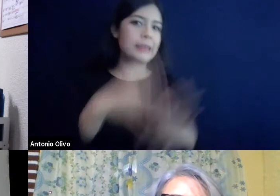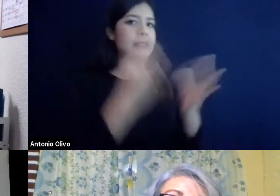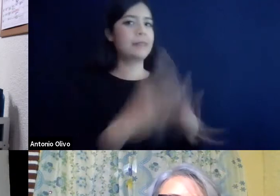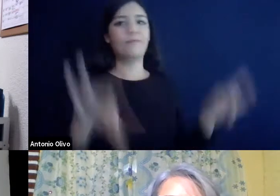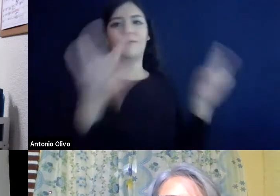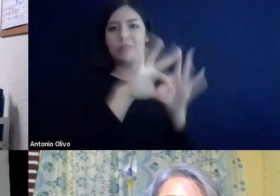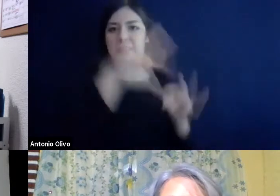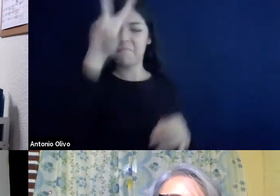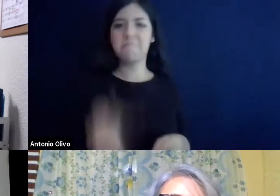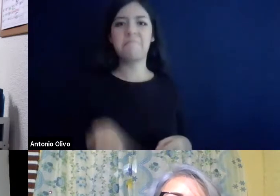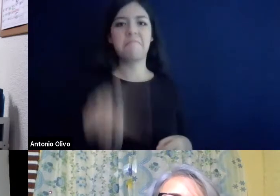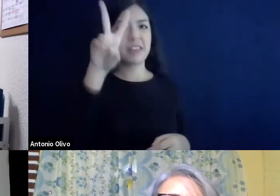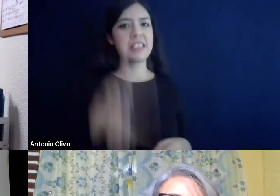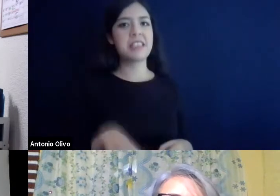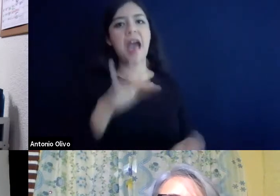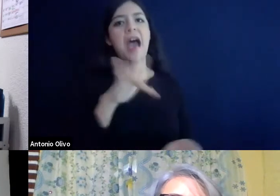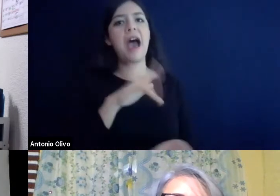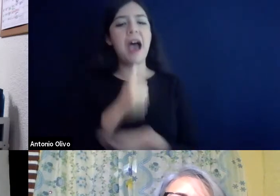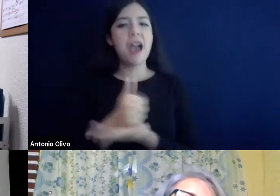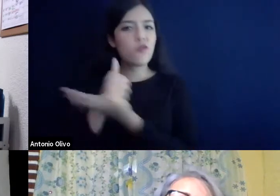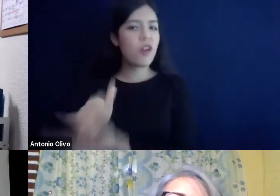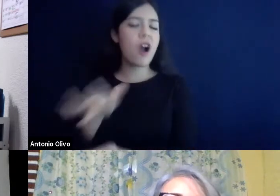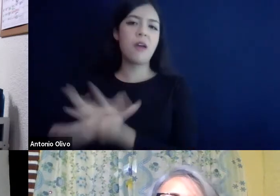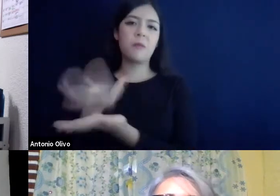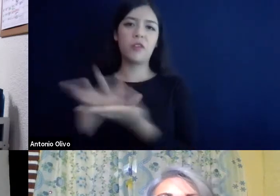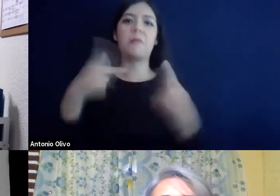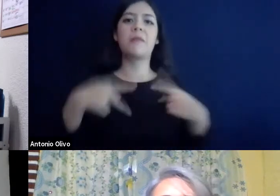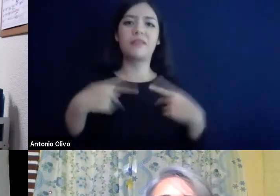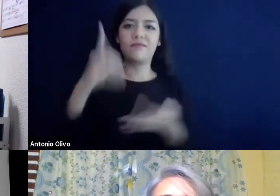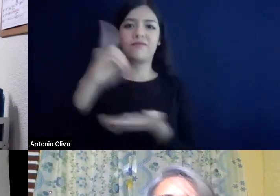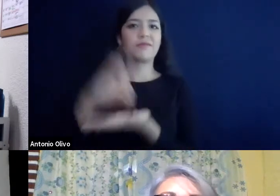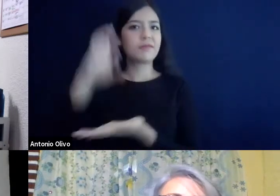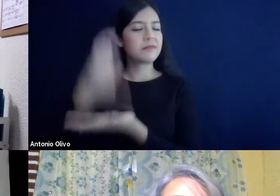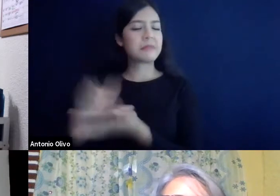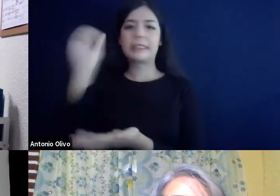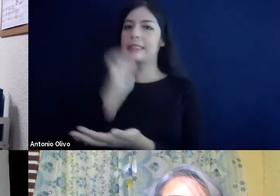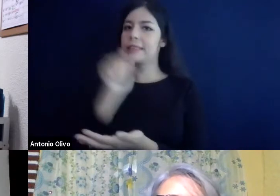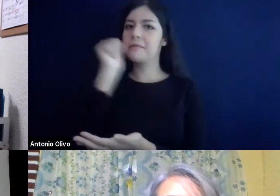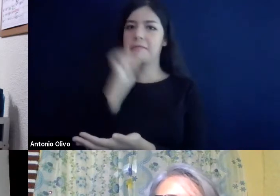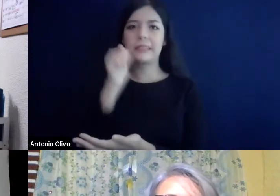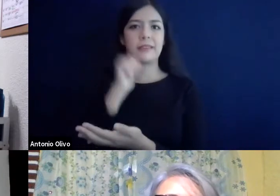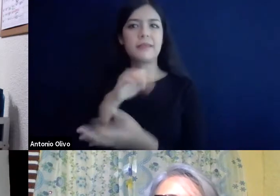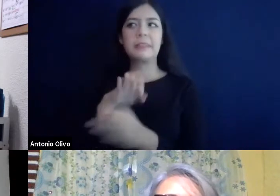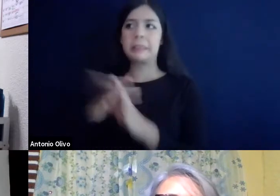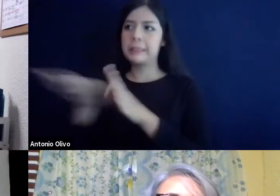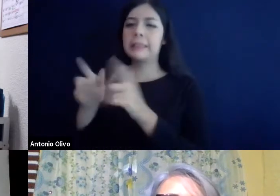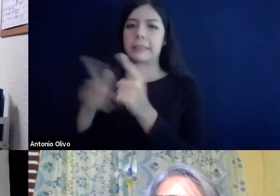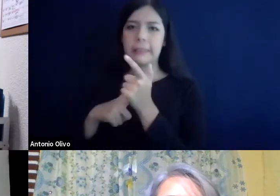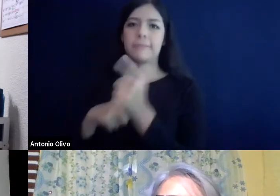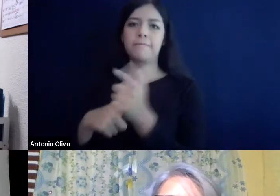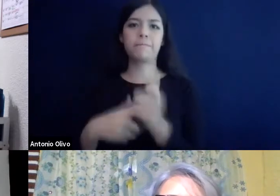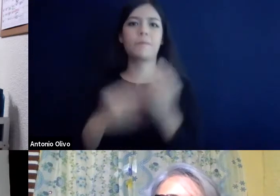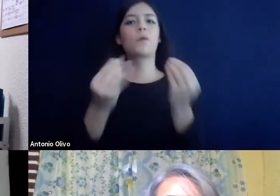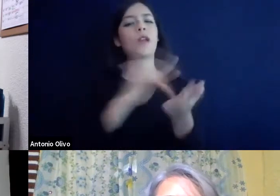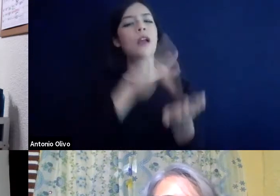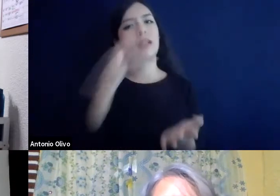favor de la discapacidad que siempre ha tenido, así como pues muchas gracias a todos los que están